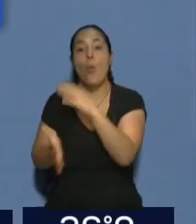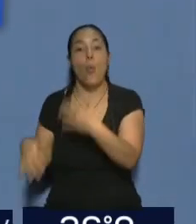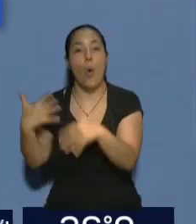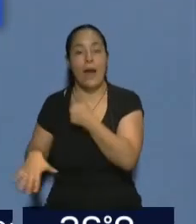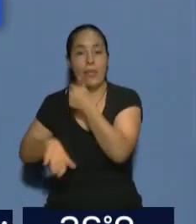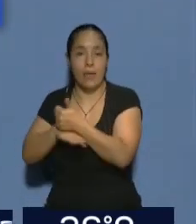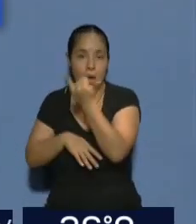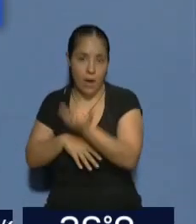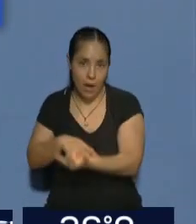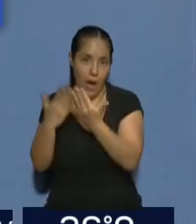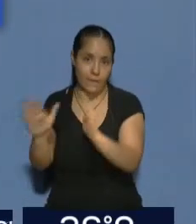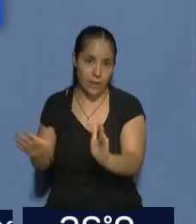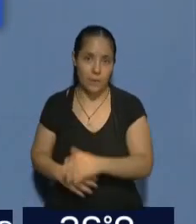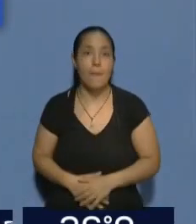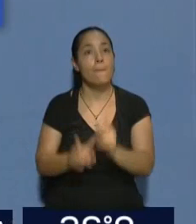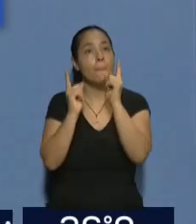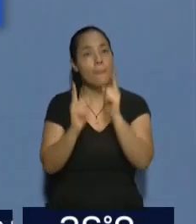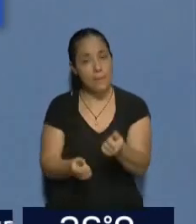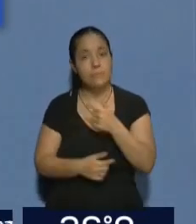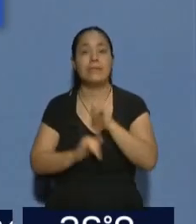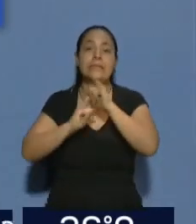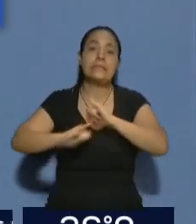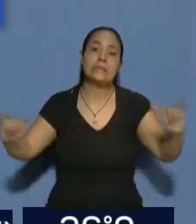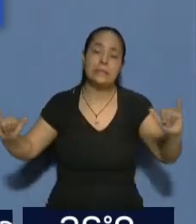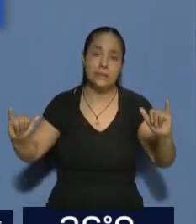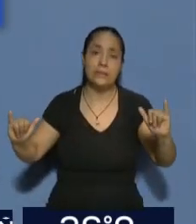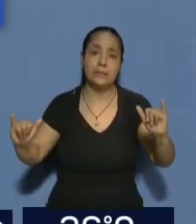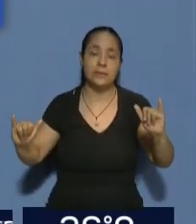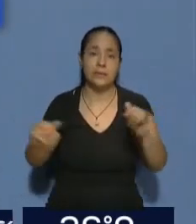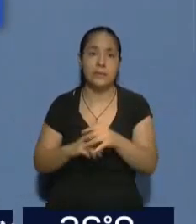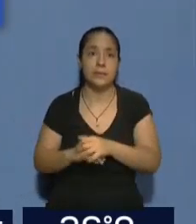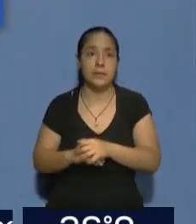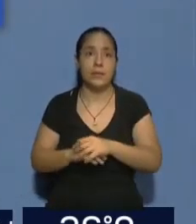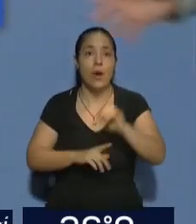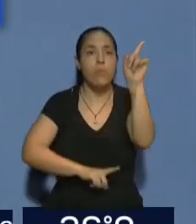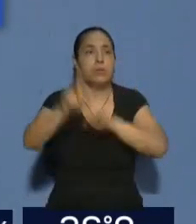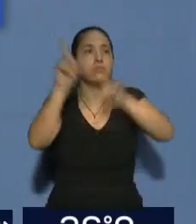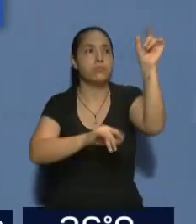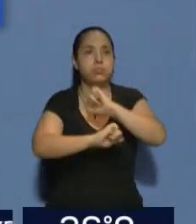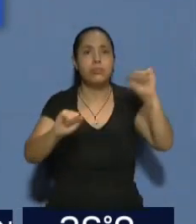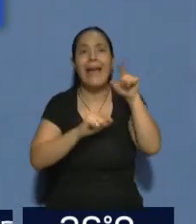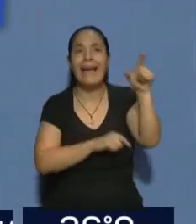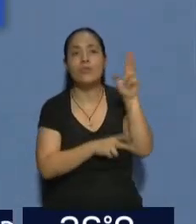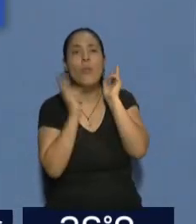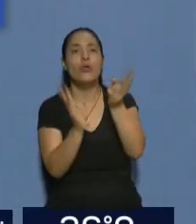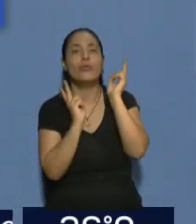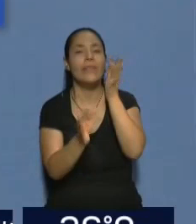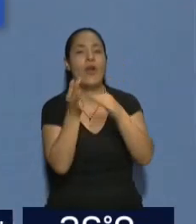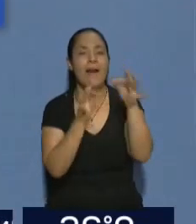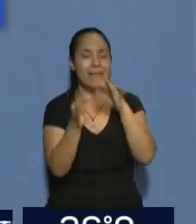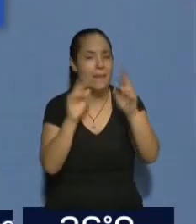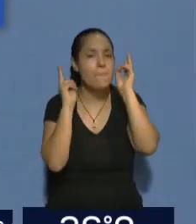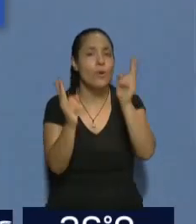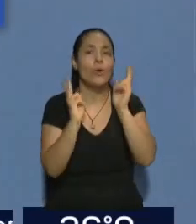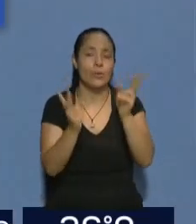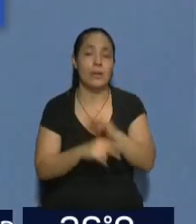se reitera la prohibición y la de venta y uso de pirotecnia, porque si bien este punto ha venido